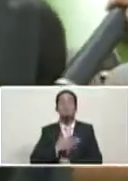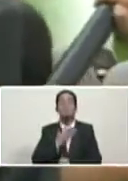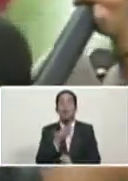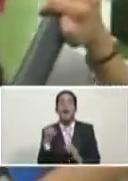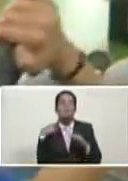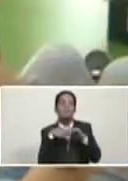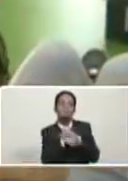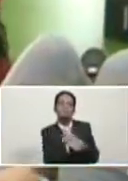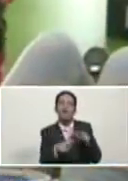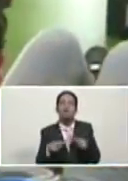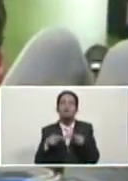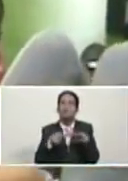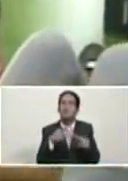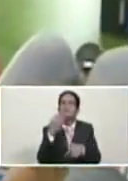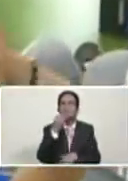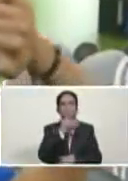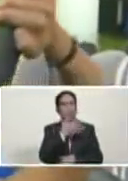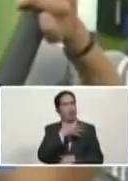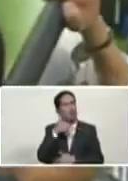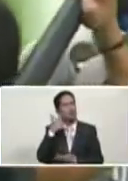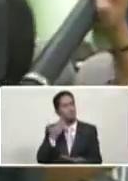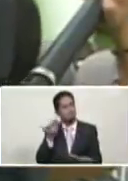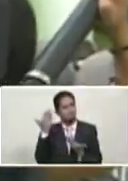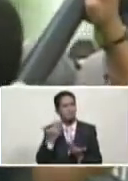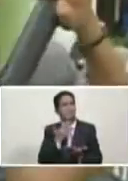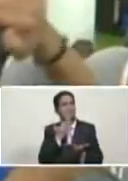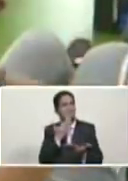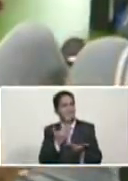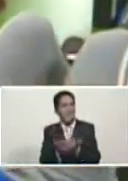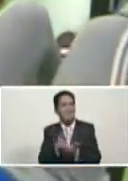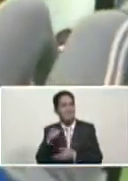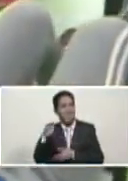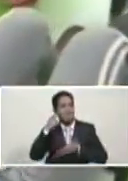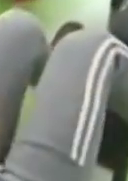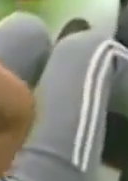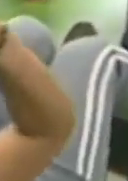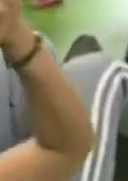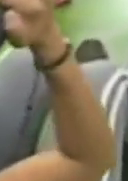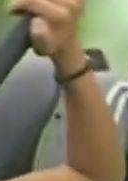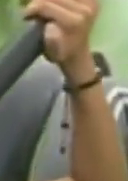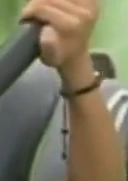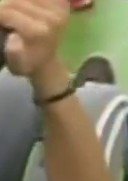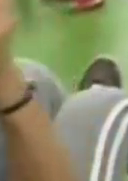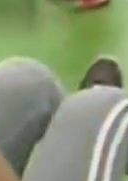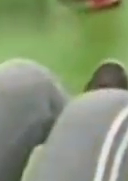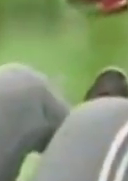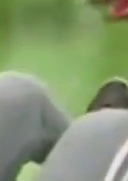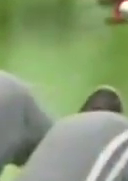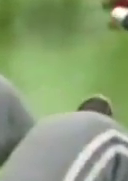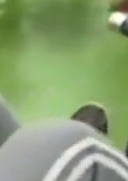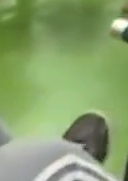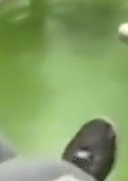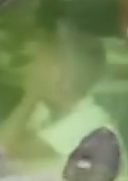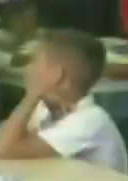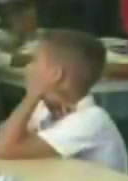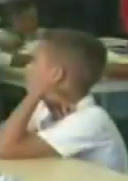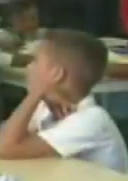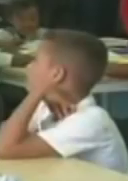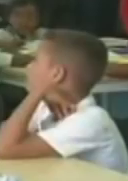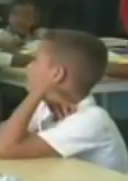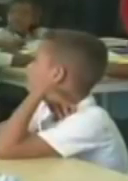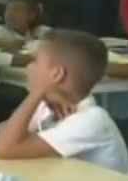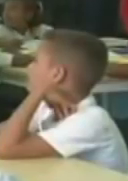una instalación tan hermosa como esta. Gracias a esta instalación y a su gestión, que creen los pobres, que creen